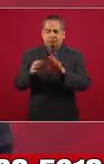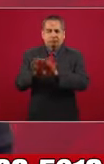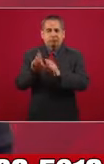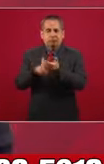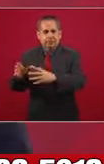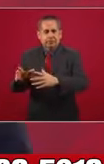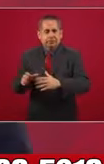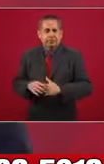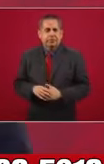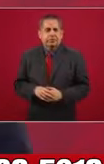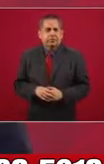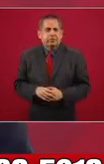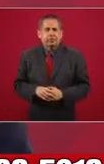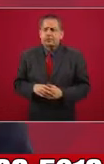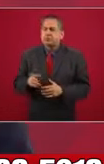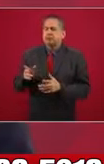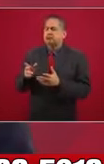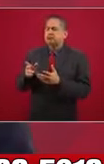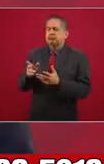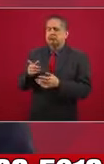de defensa